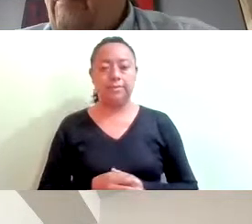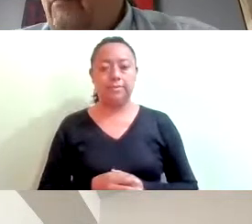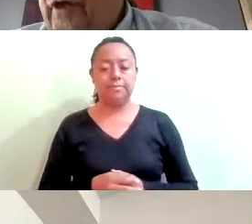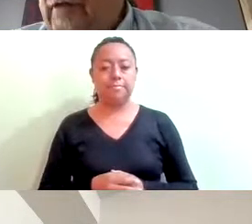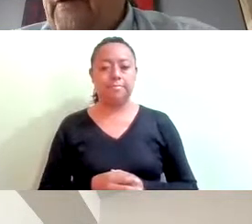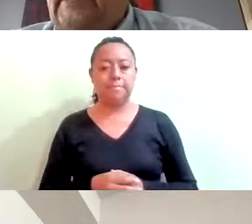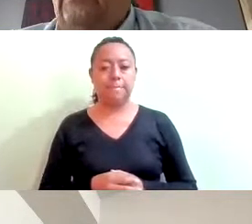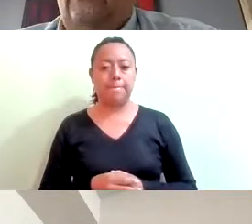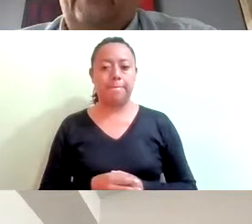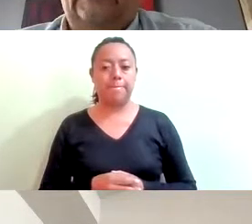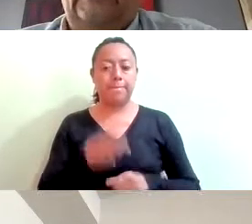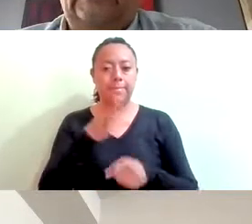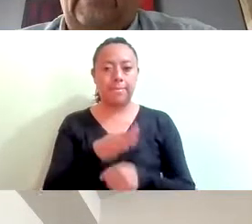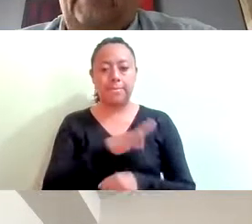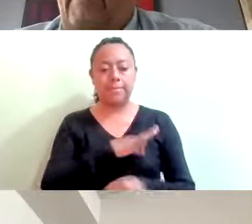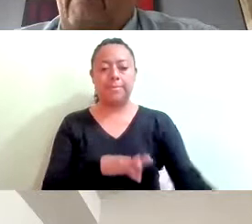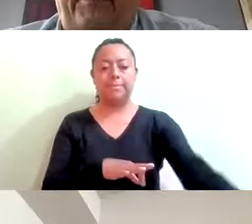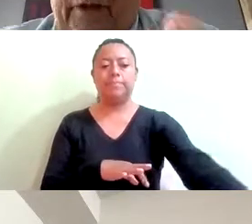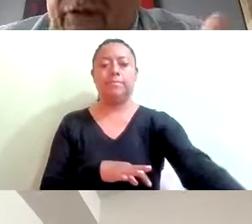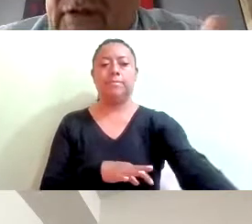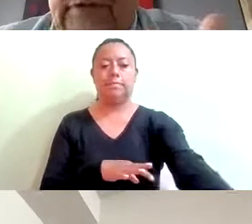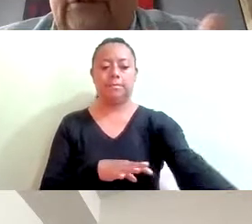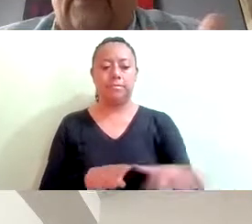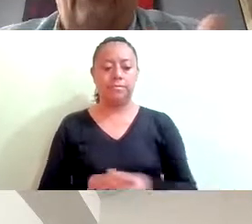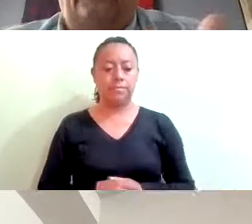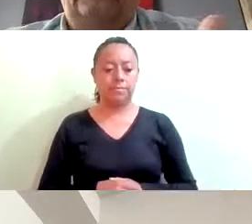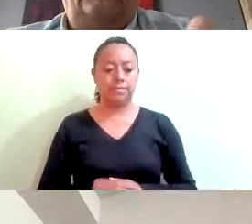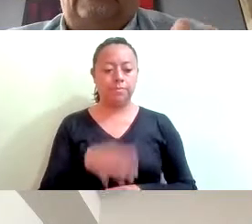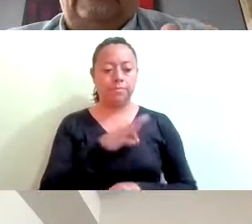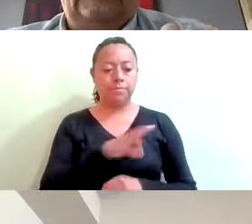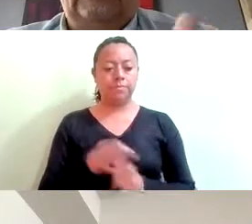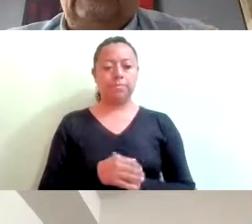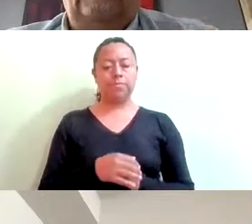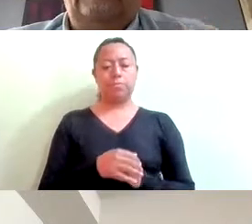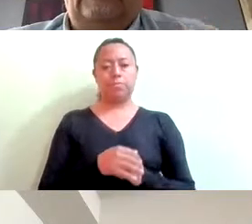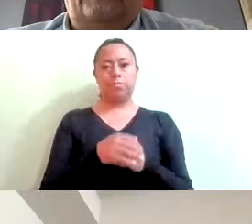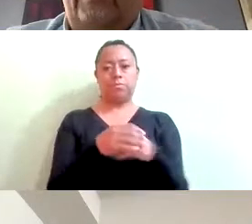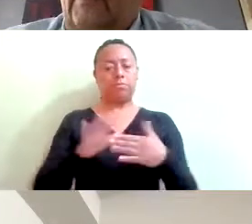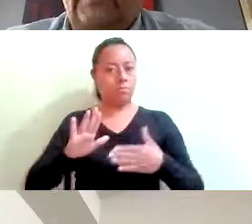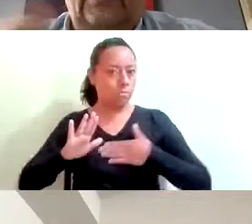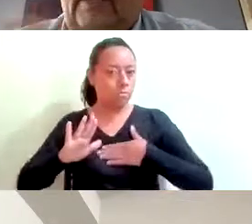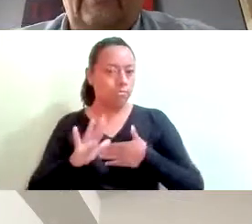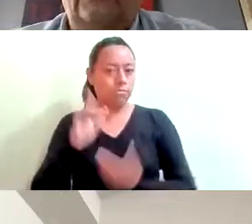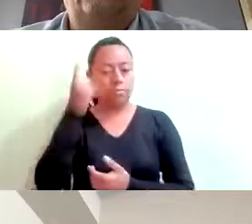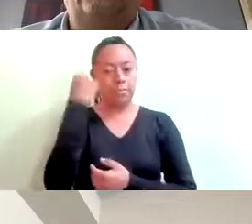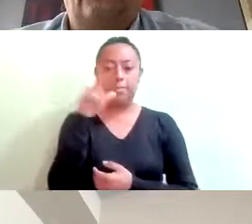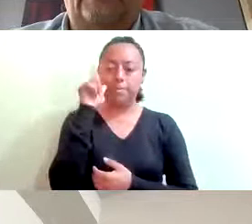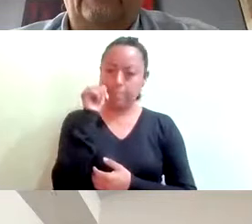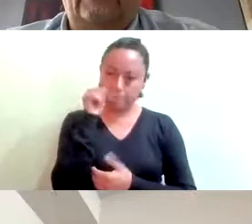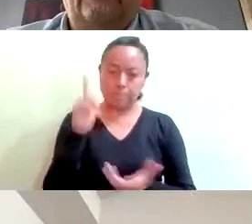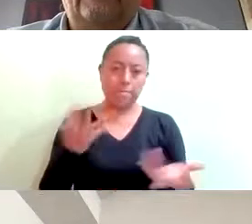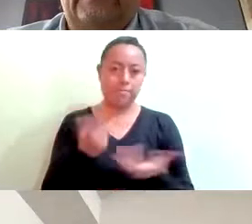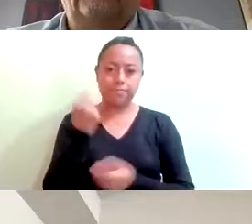ya puede pasar como parte del dictamen, pero insisto, el compromiso que desde el día de mañana pudiéramos hacer una revisión